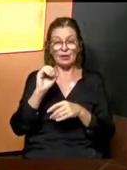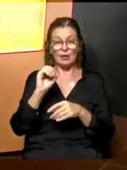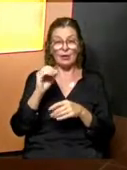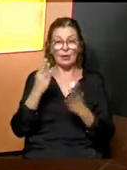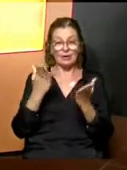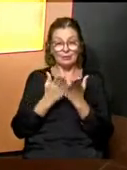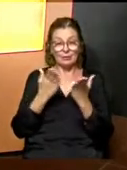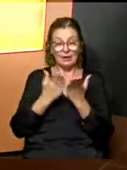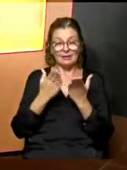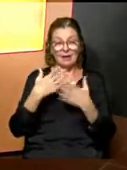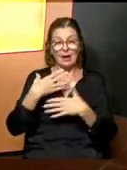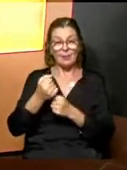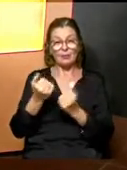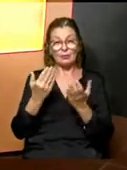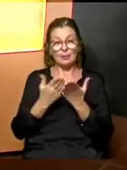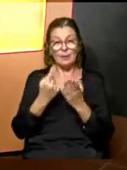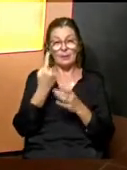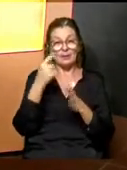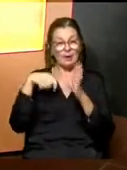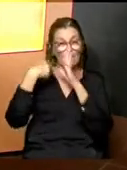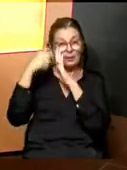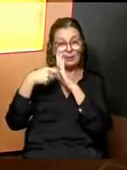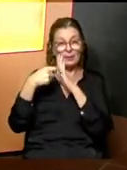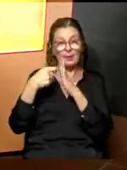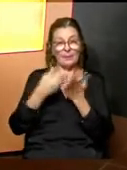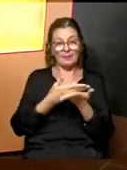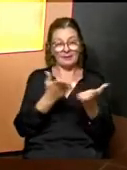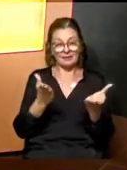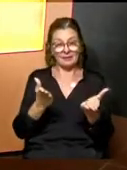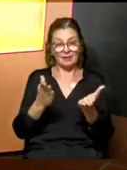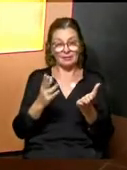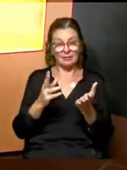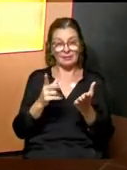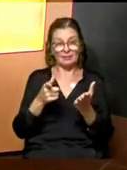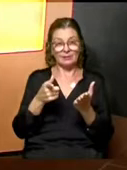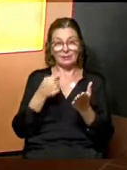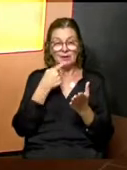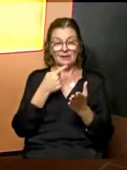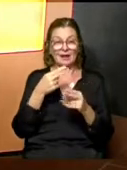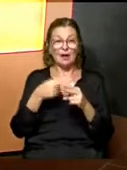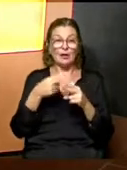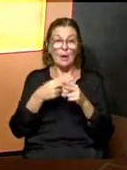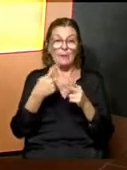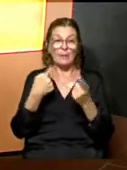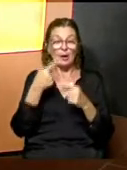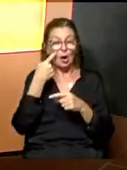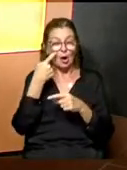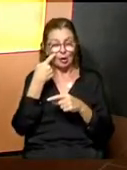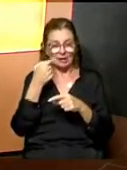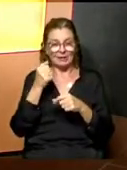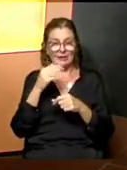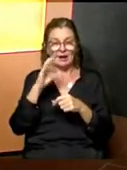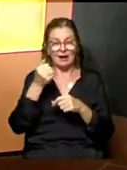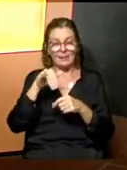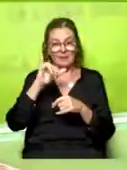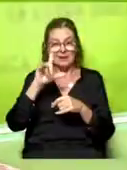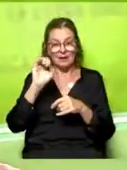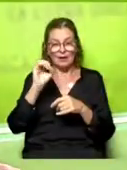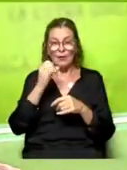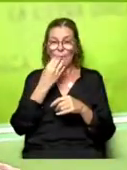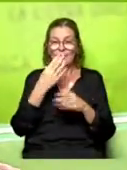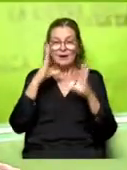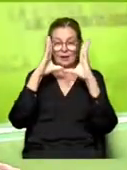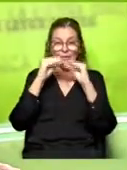estudiantil. Y por estos primeros programas voy a presentarlos con subtítulos, después ya voy a decir solo el nombre, pero para ir conociéndolos. Camilo, buenas noches. Buenas